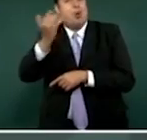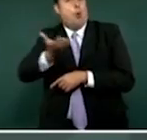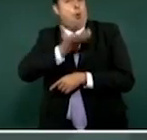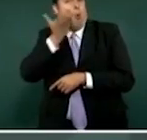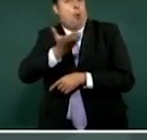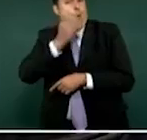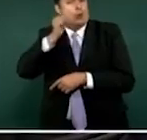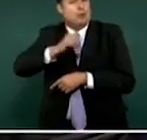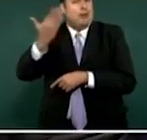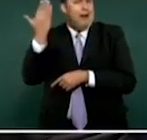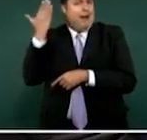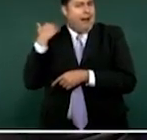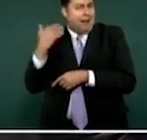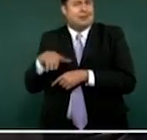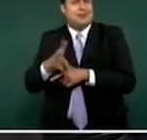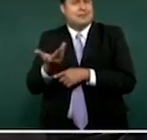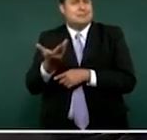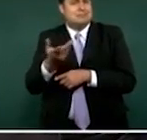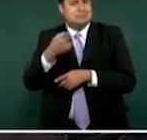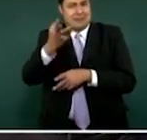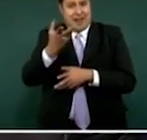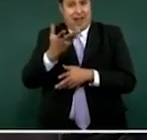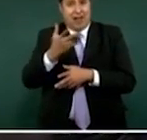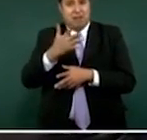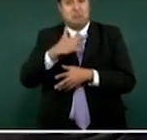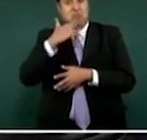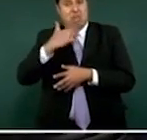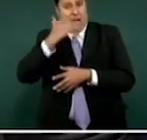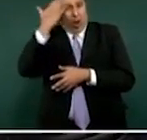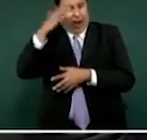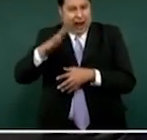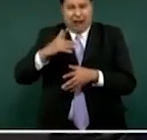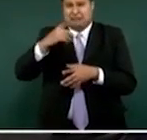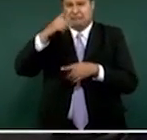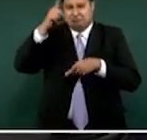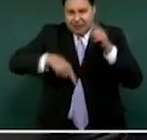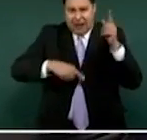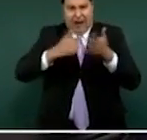siquiera era considerado delito grave